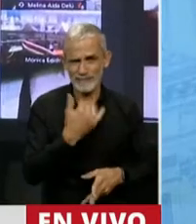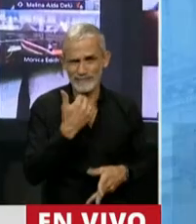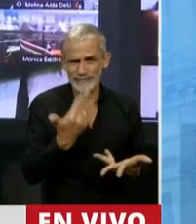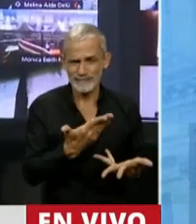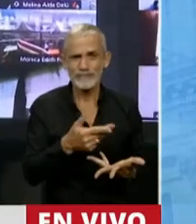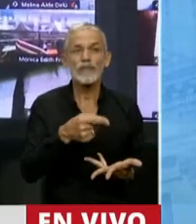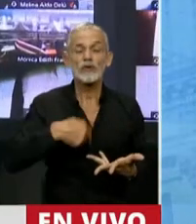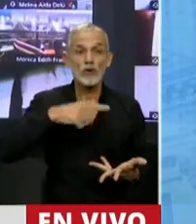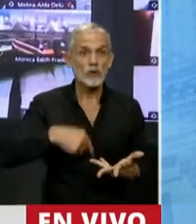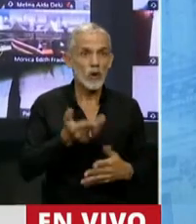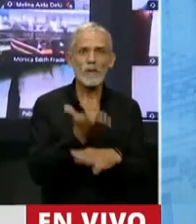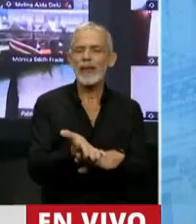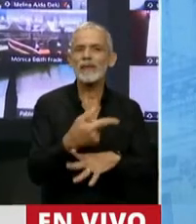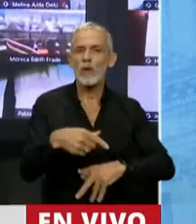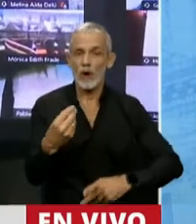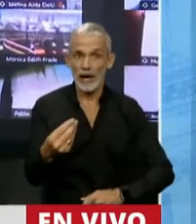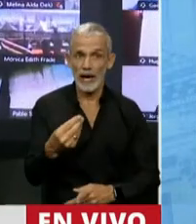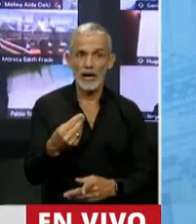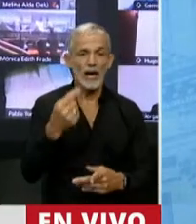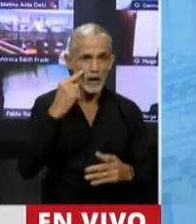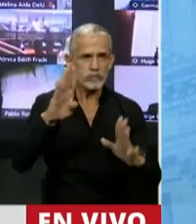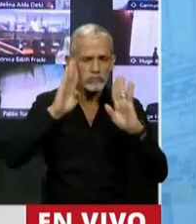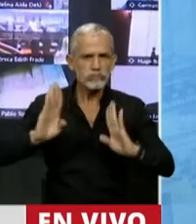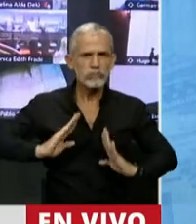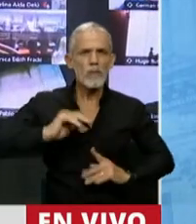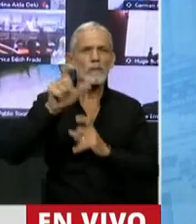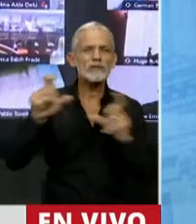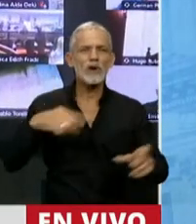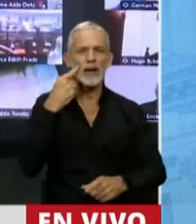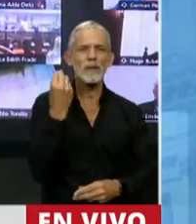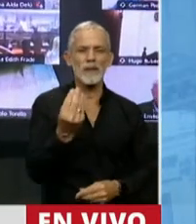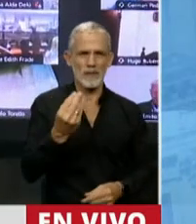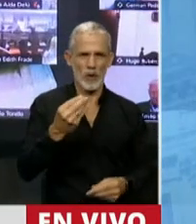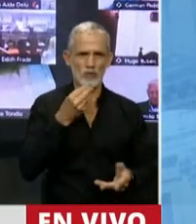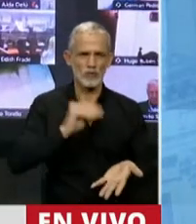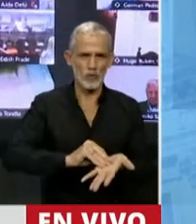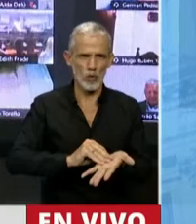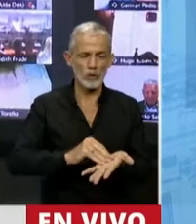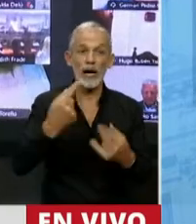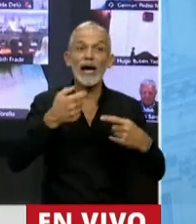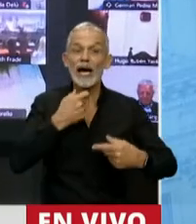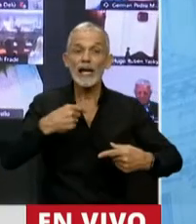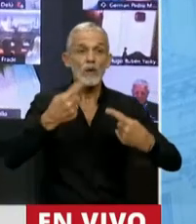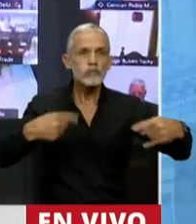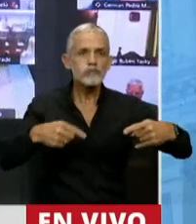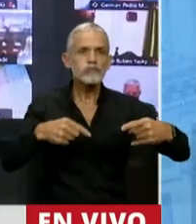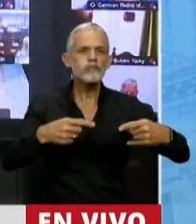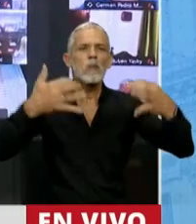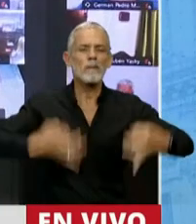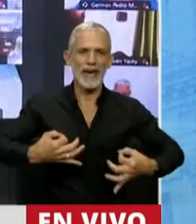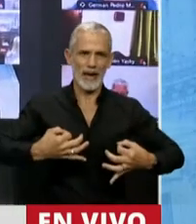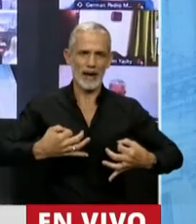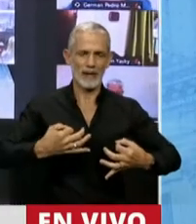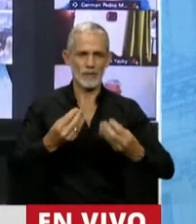nosotros estamos solicitando es que se escuche a los chubutenses y queremos que las cosas se hagan bien el señor